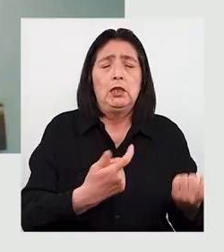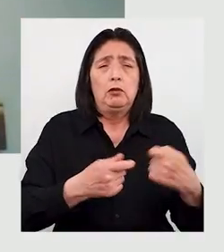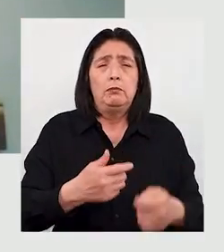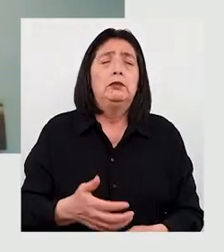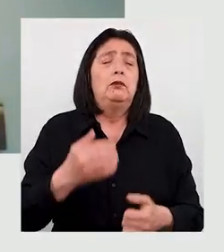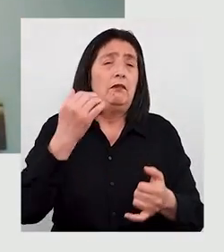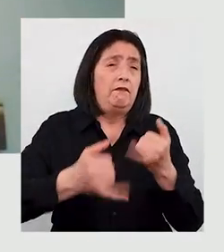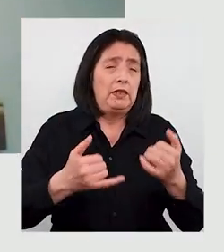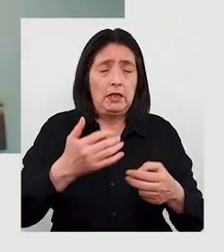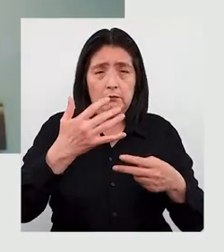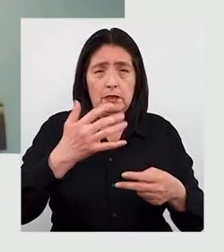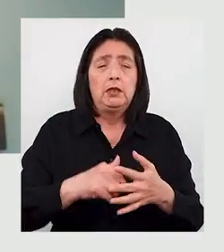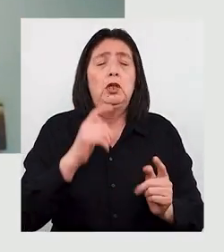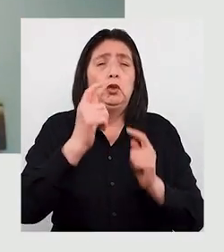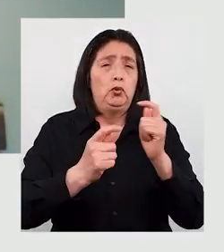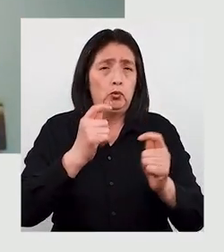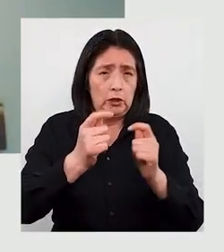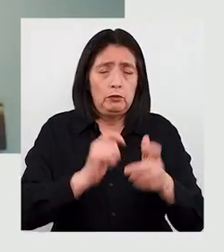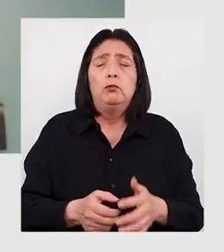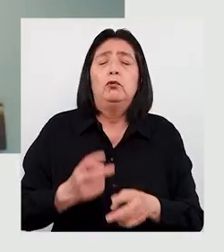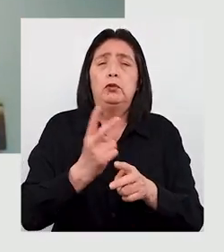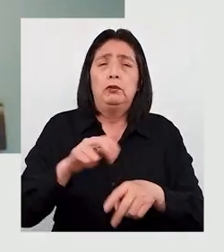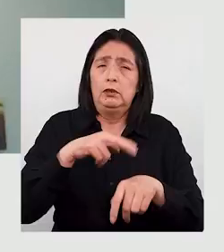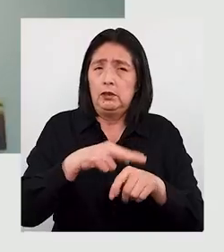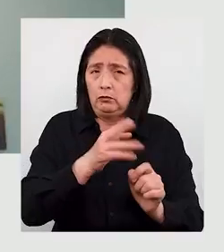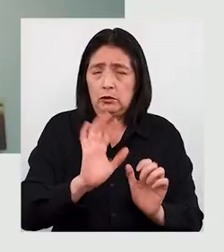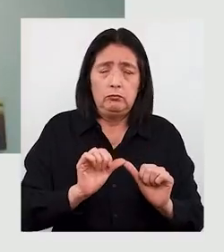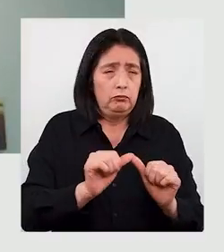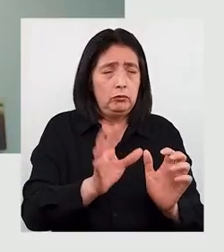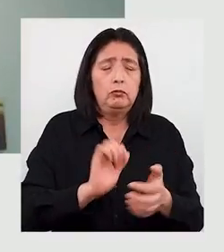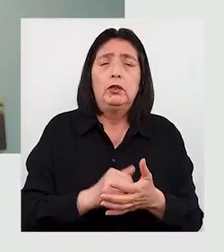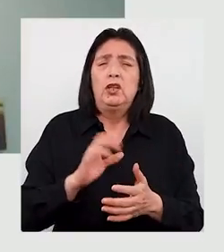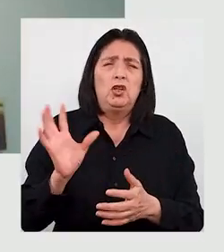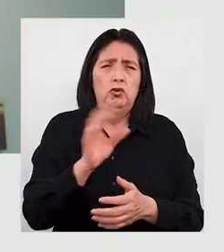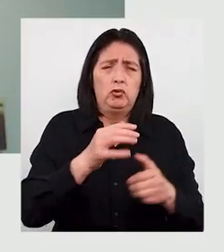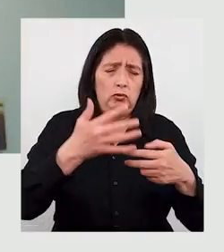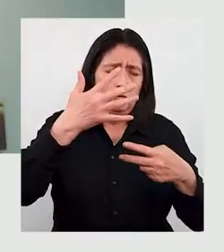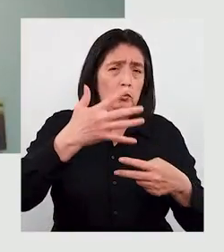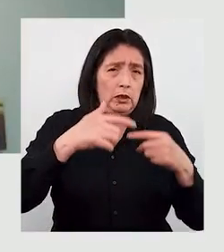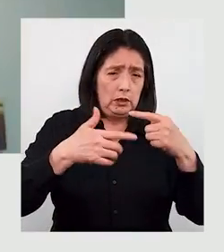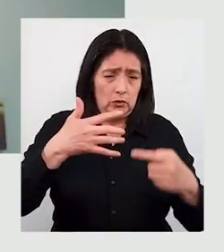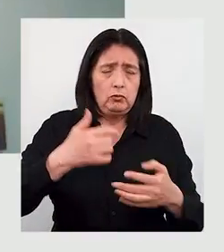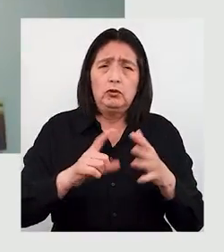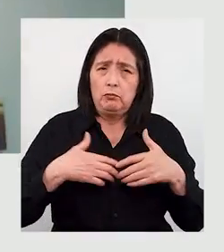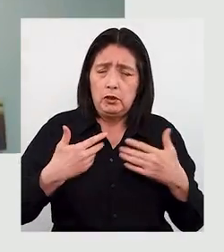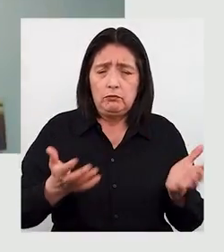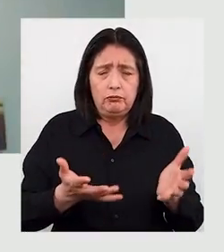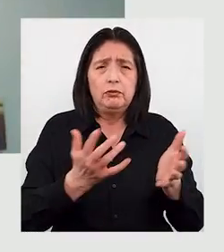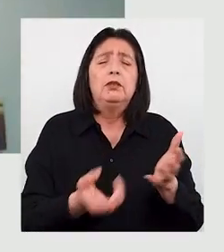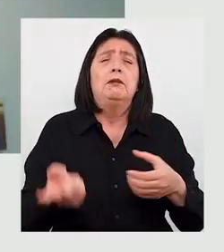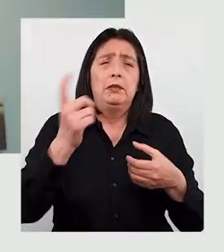y finalmente, turismo sostenible. Todos estos sectores dinamizadores